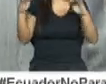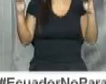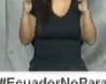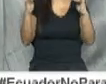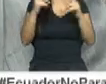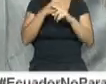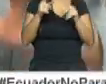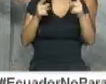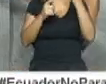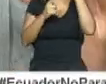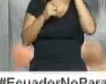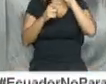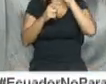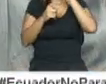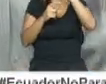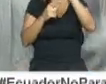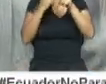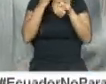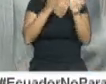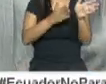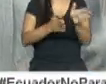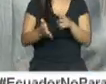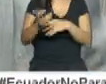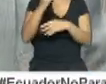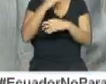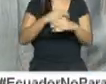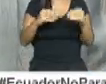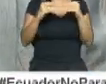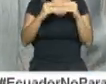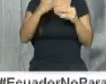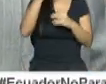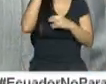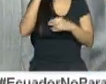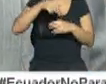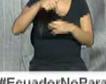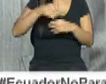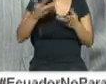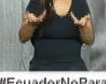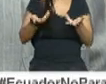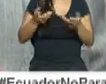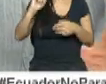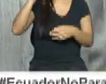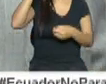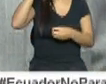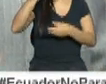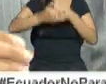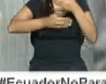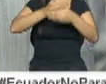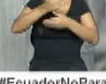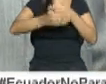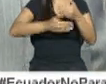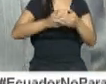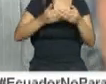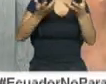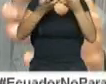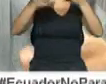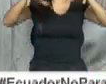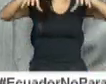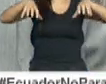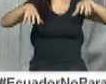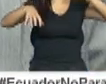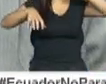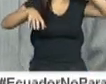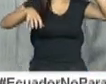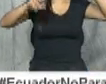visualizaron lo que se venía y se prepararon para eso. Eso fue una virtud, ¿por qué? Porque siempre los gobiernos de la derecha y luego en el periodo ya que se